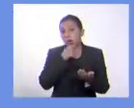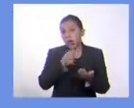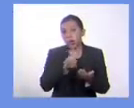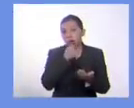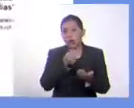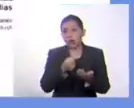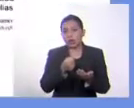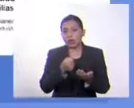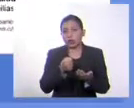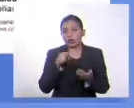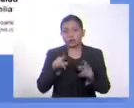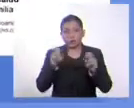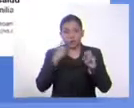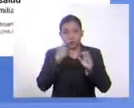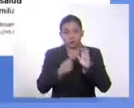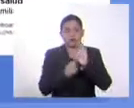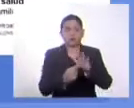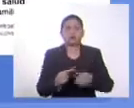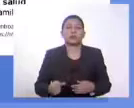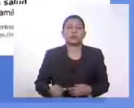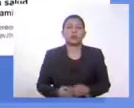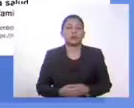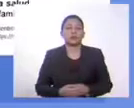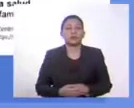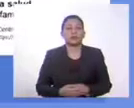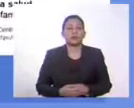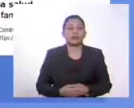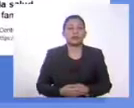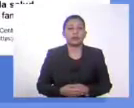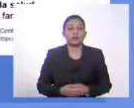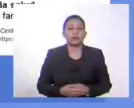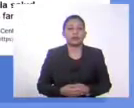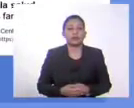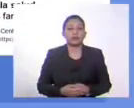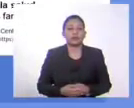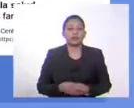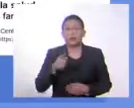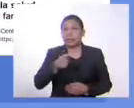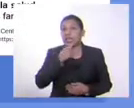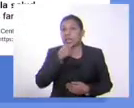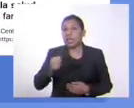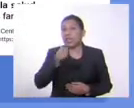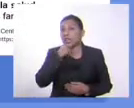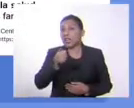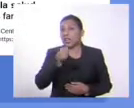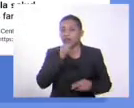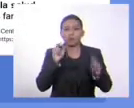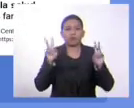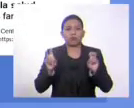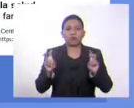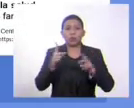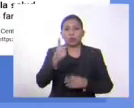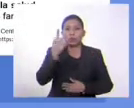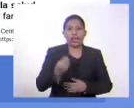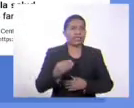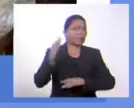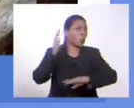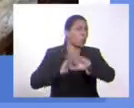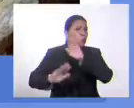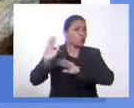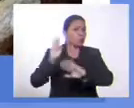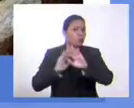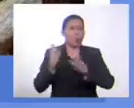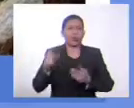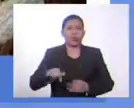La noticia tiene como título Un día histórico, cómo El Salvador logró prohibir por ley la minería metálica en el